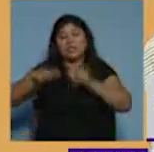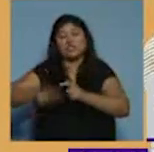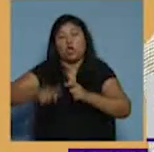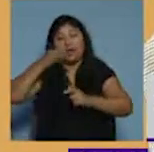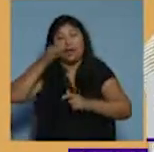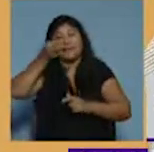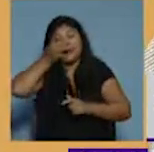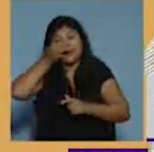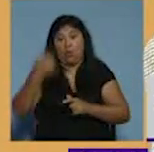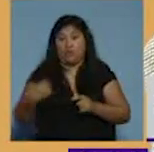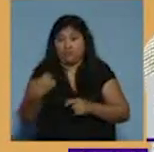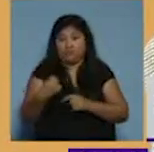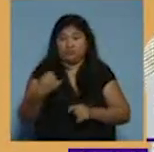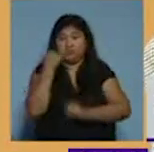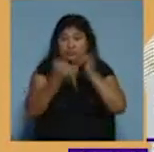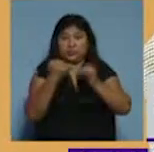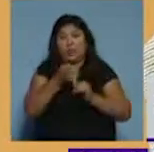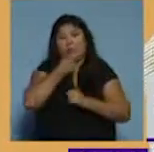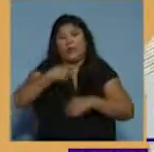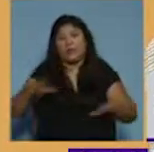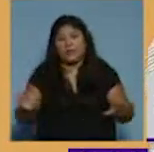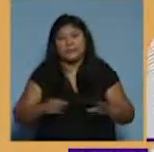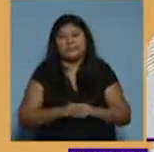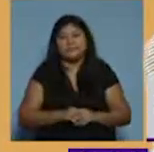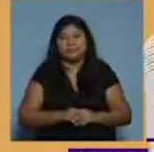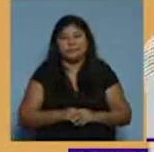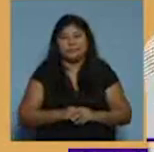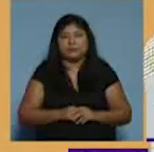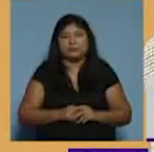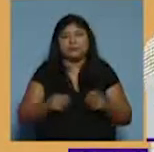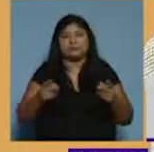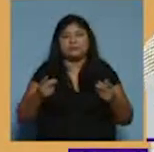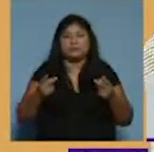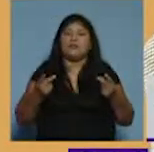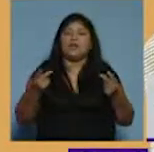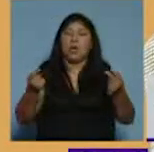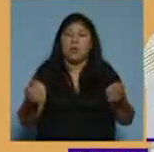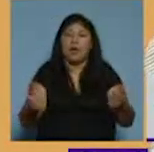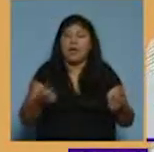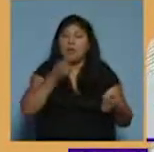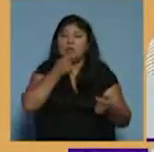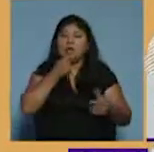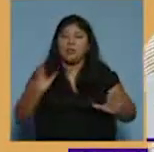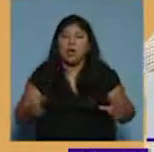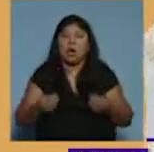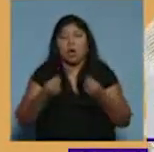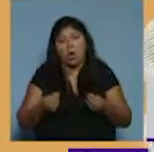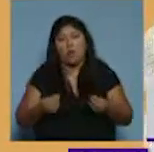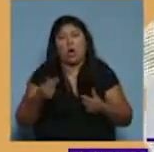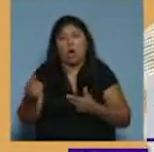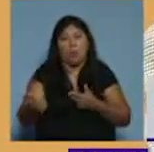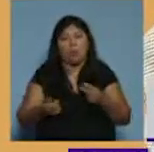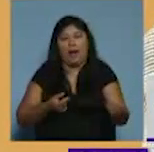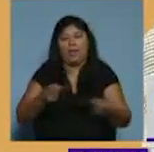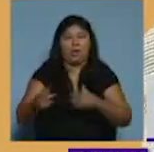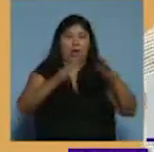como han comprado inmuebles y no pueden justificar de dónde ha salido esos fondos pero eso va a